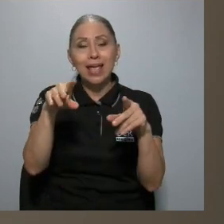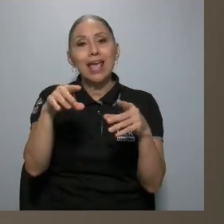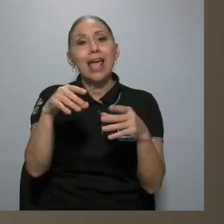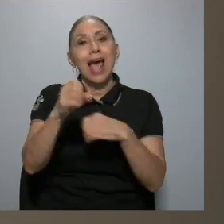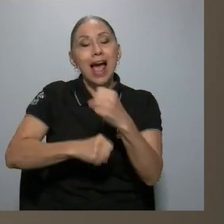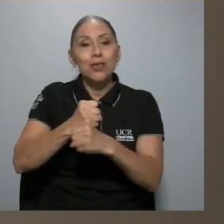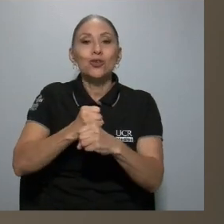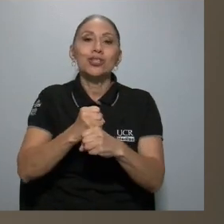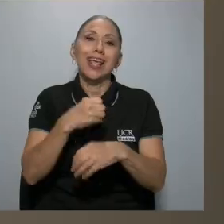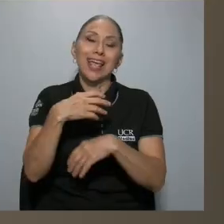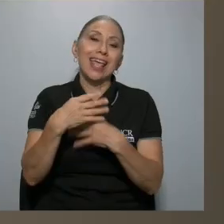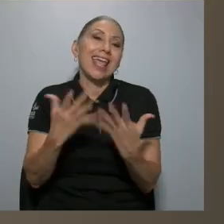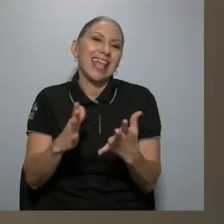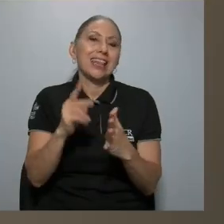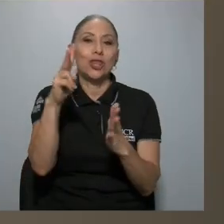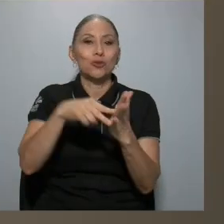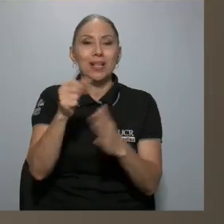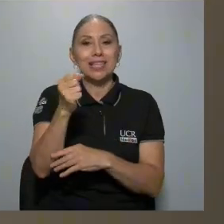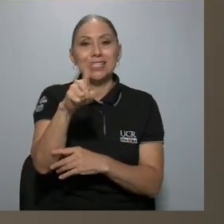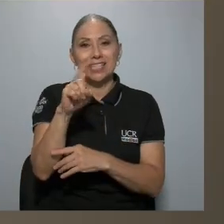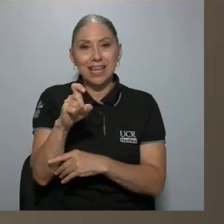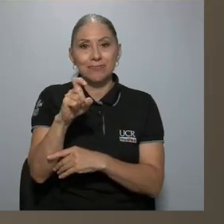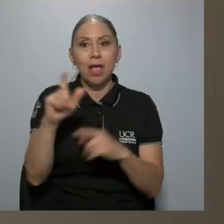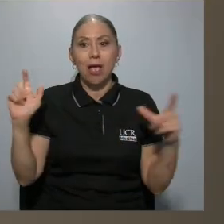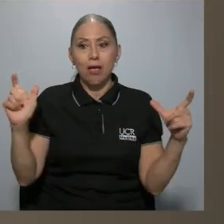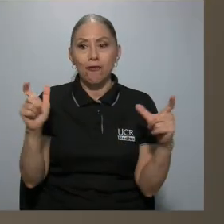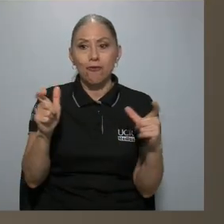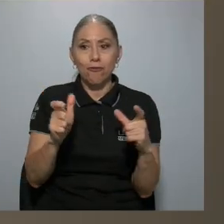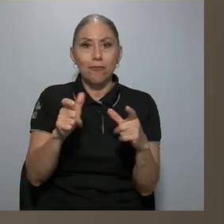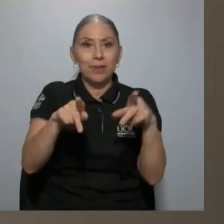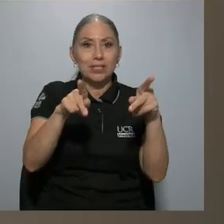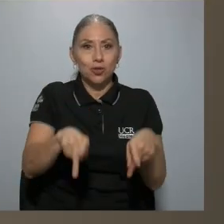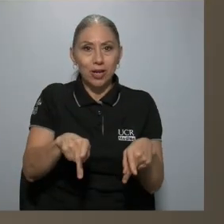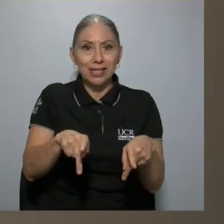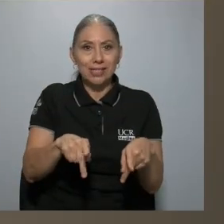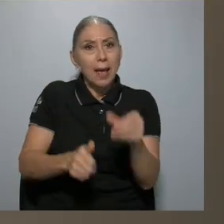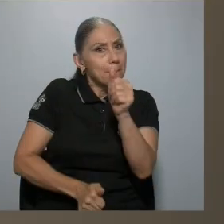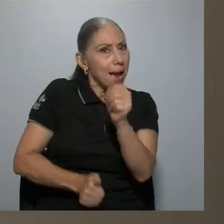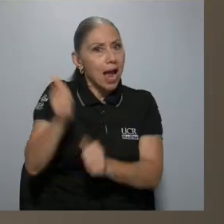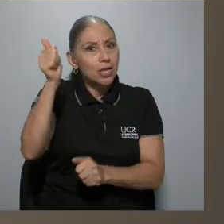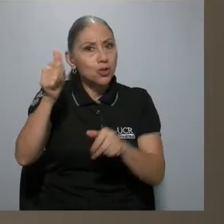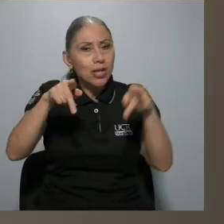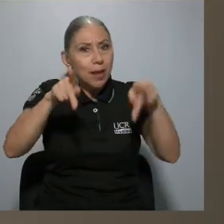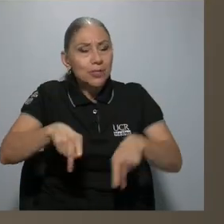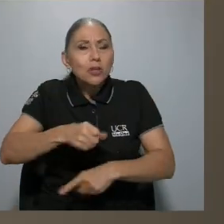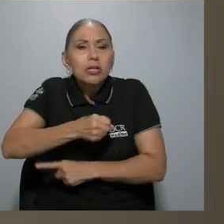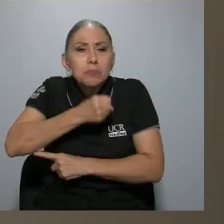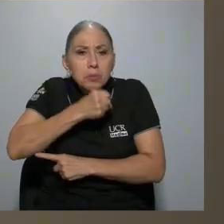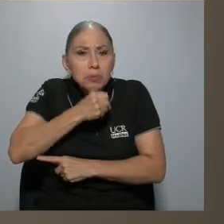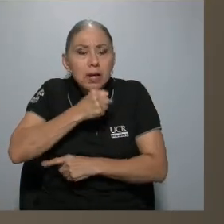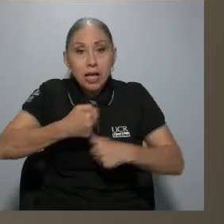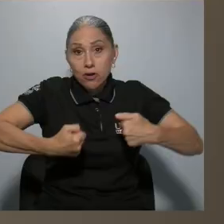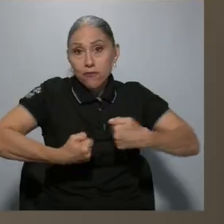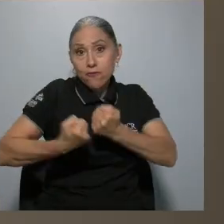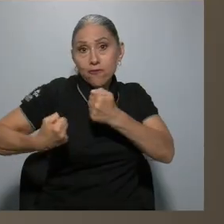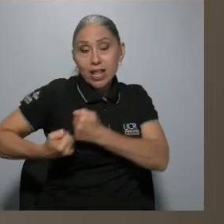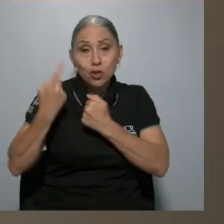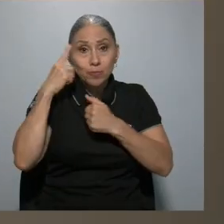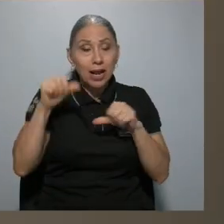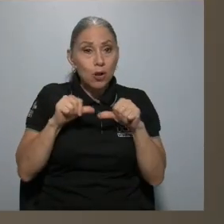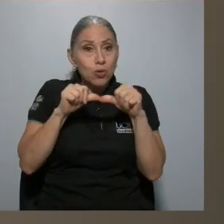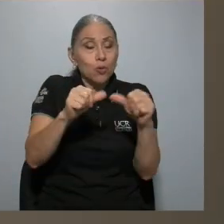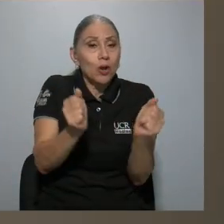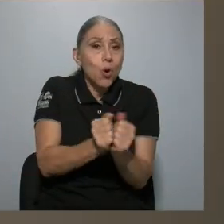Siendo cada vez un país de menor cantidad de habitantes y con mayoría de adultos mayores, los retos para sostener la